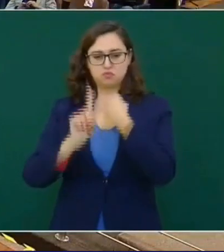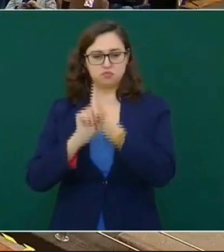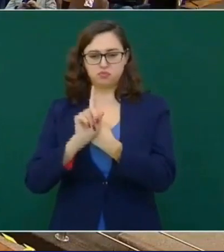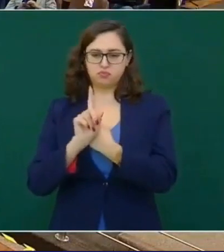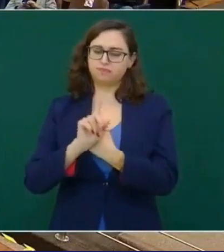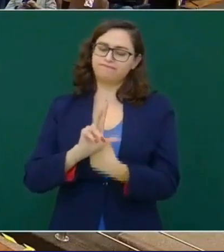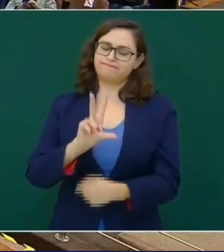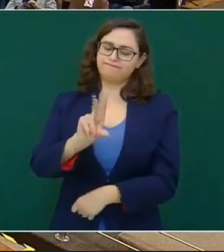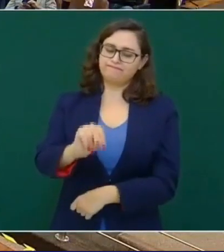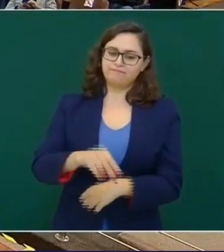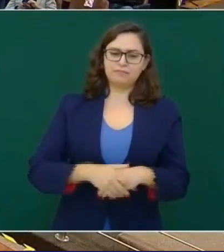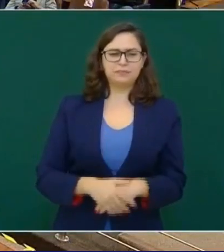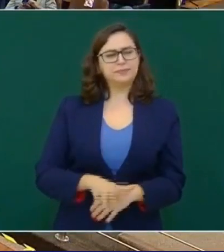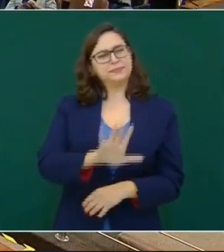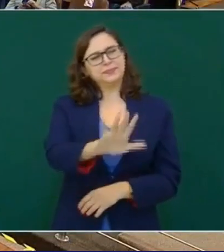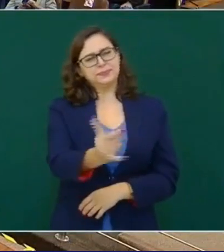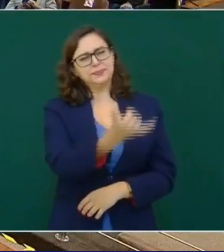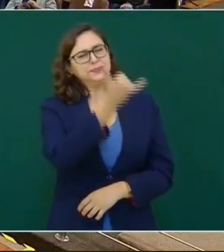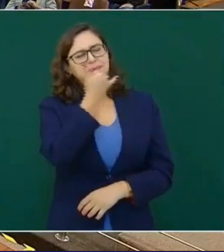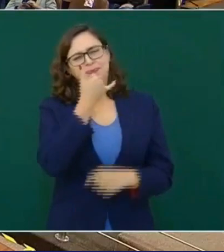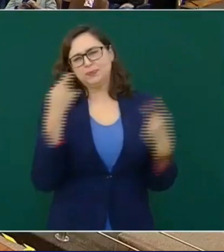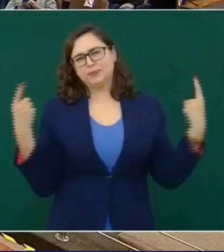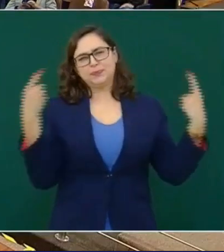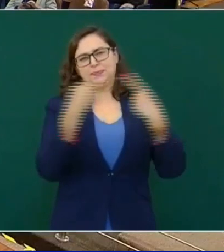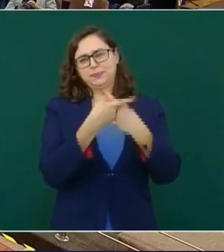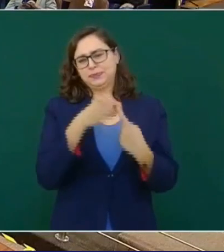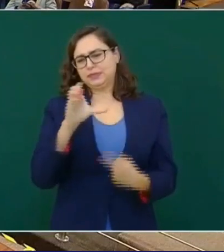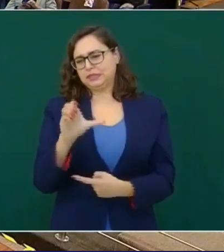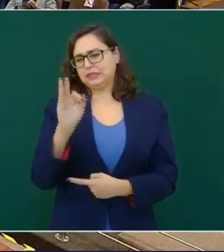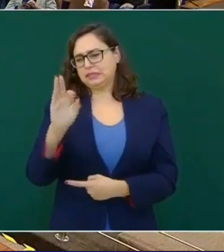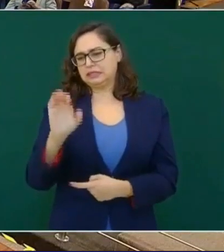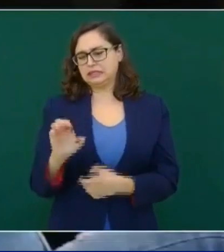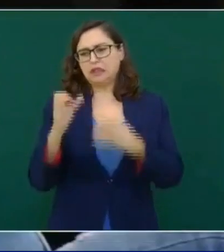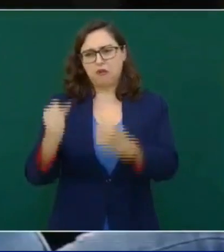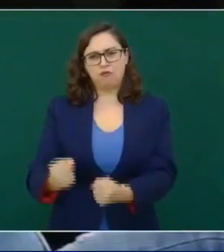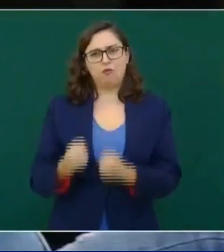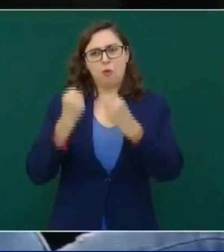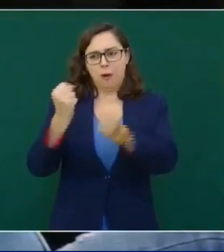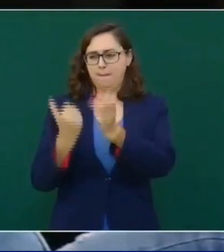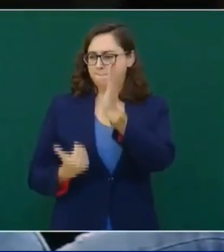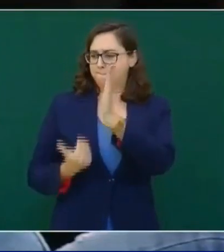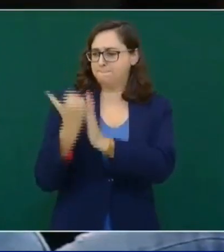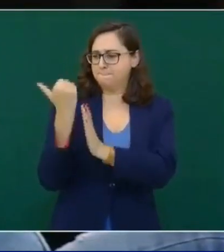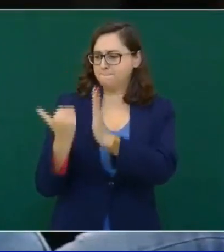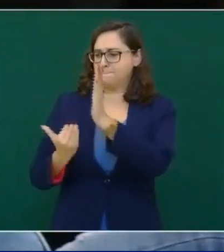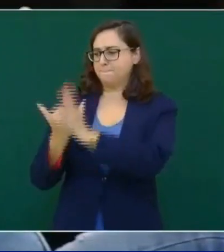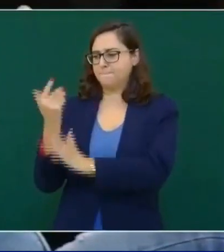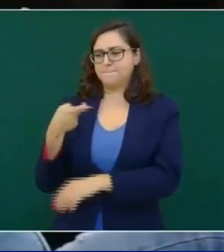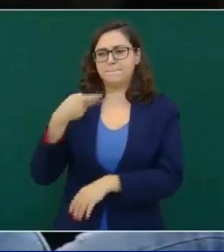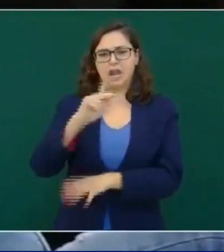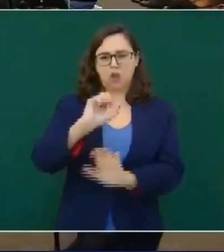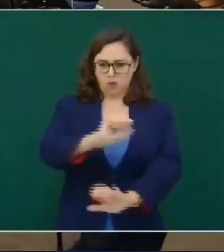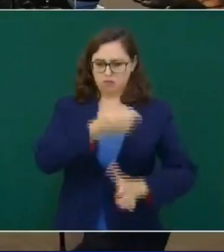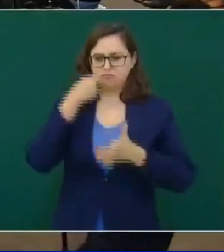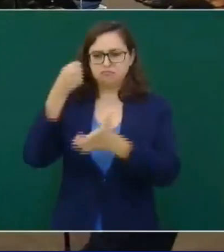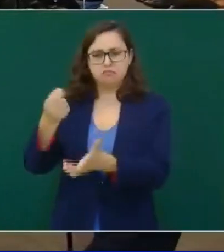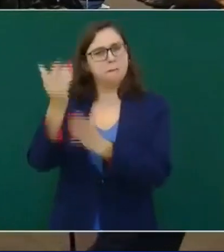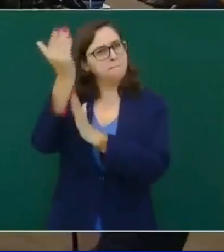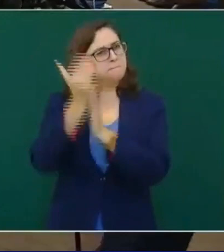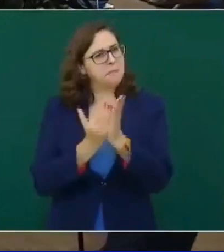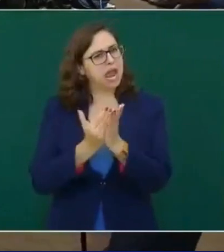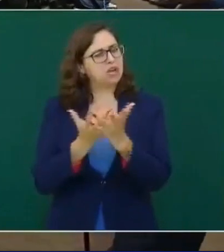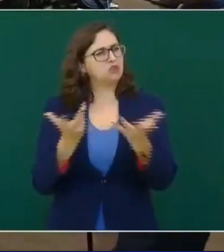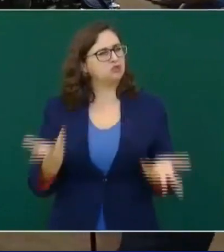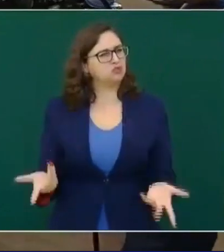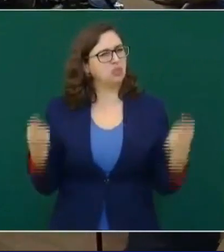por un lado se busca hacer fuerte a la CFE y por otro se reduzcan los montos para la inversión de la misma? No, porque